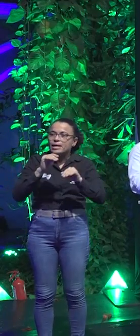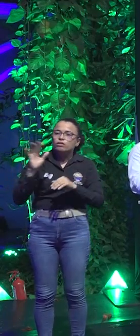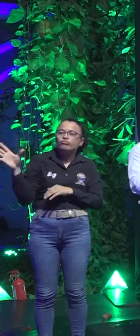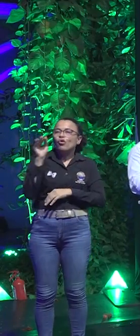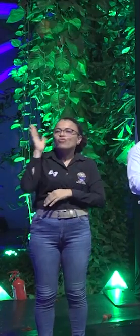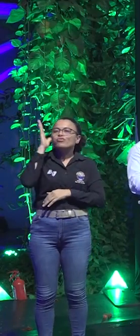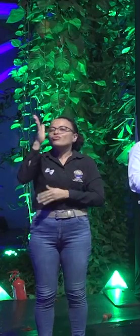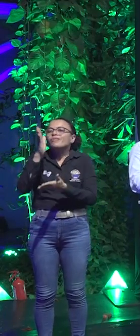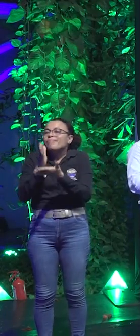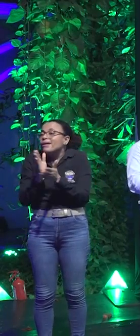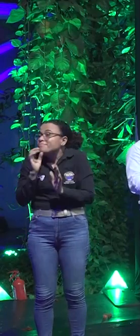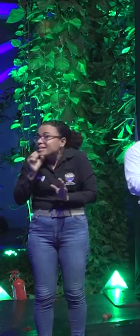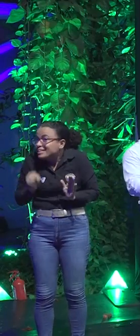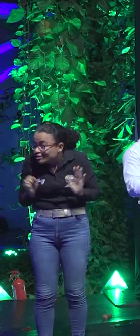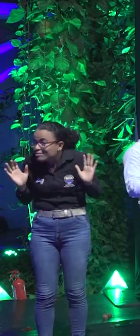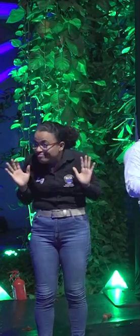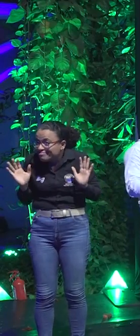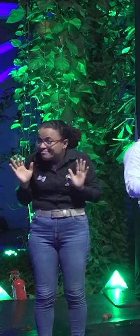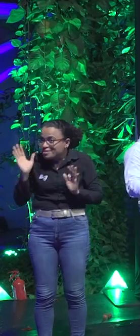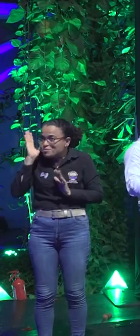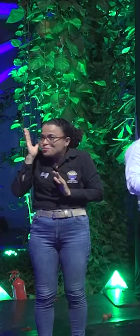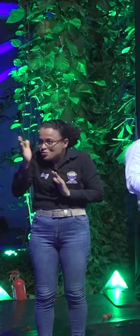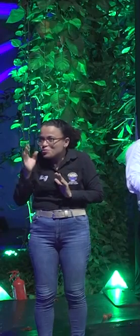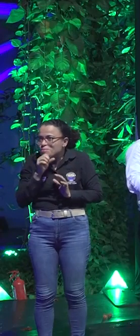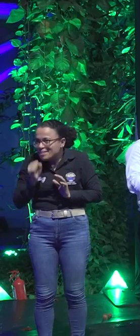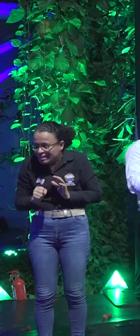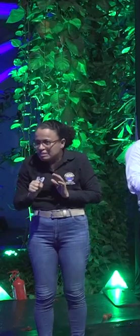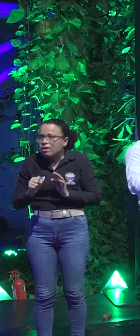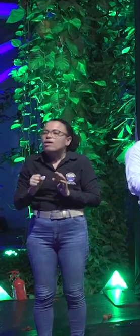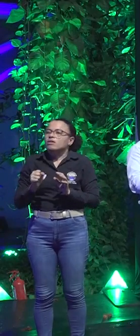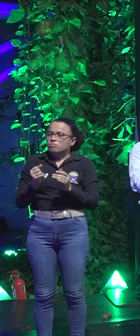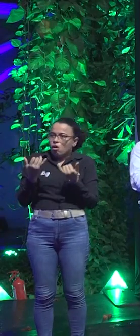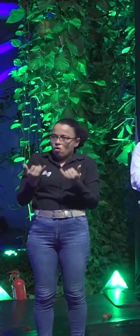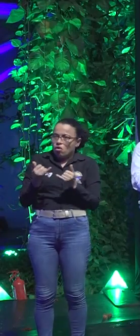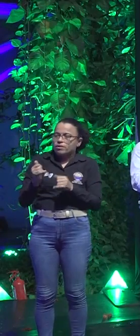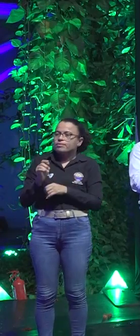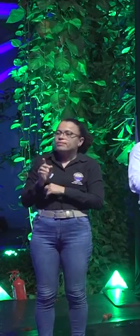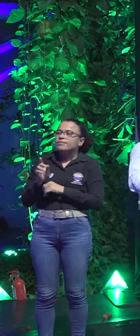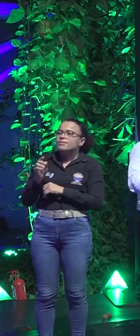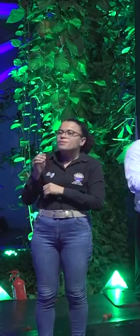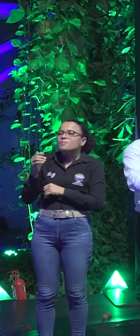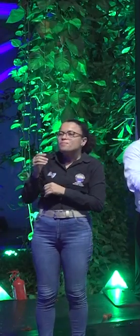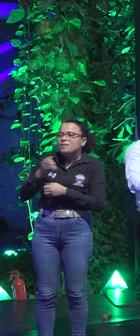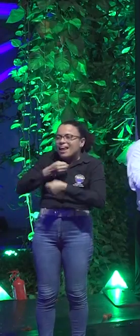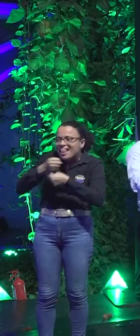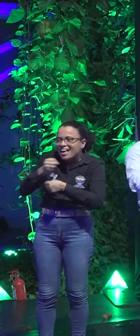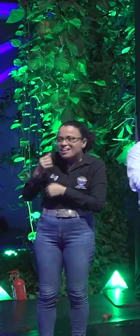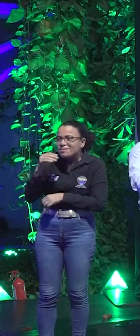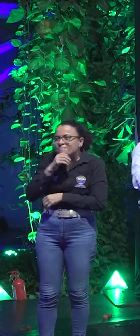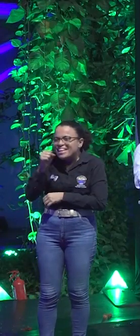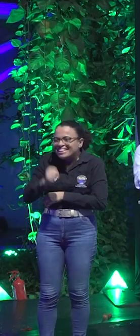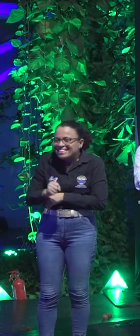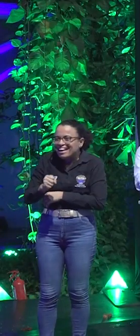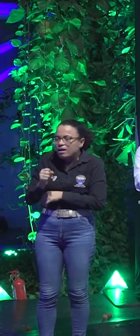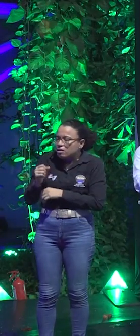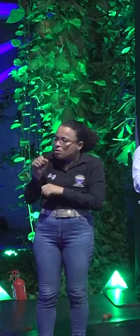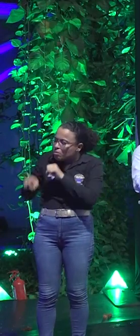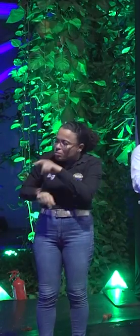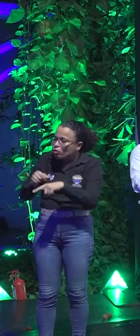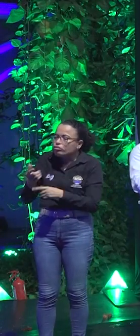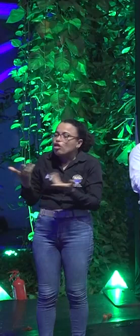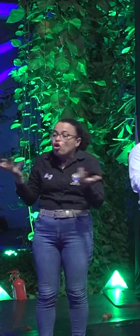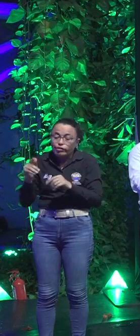todos. ¿Para dónde? Para viejo. Y hoy la señora que hizo dijo, y luego para el hueco. Y eso no las perdona. Y es cierto, todos vamos para